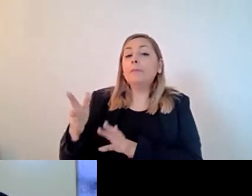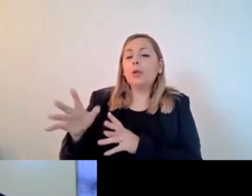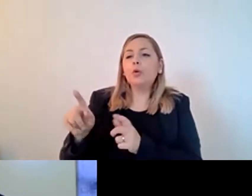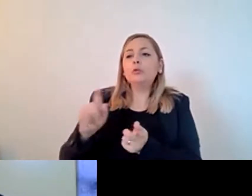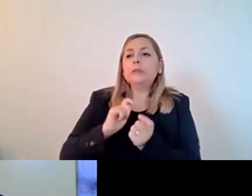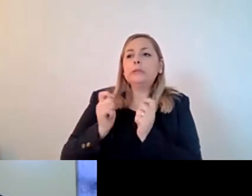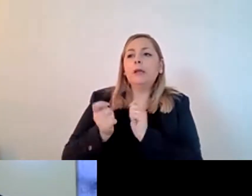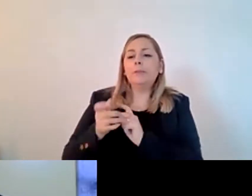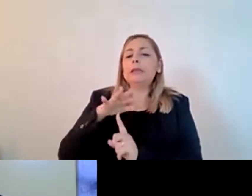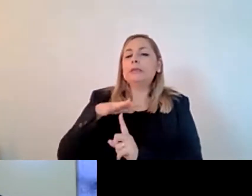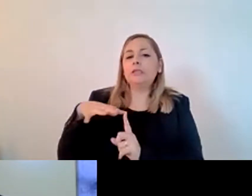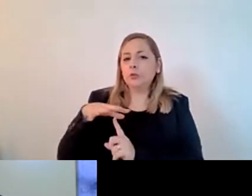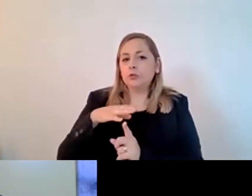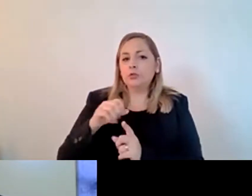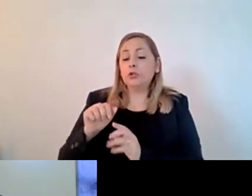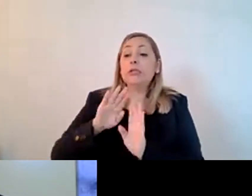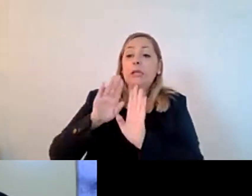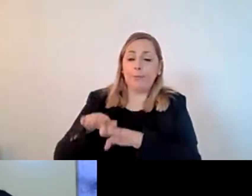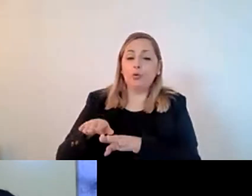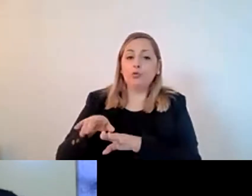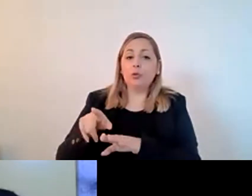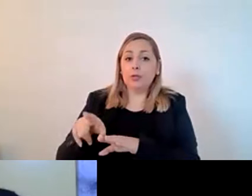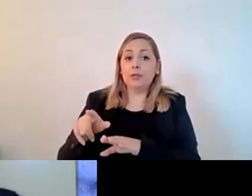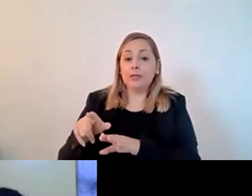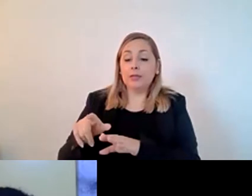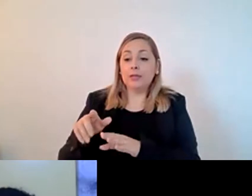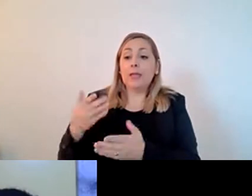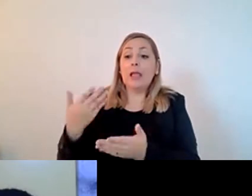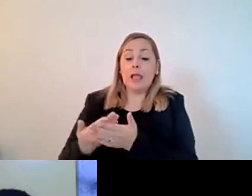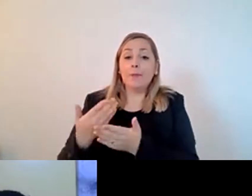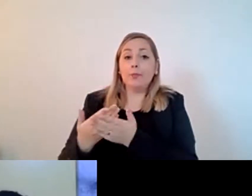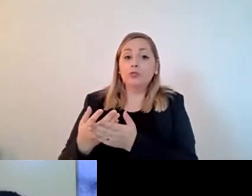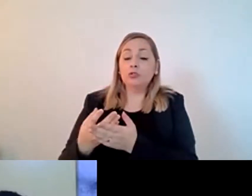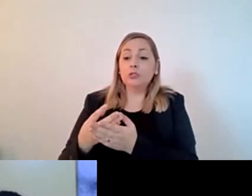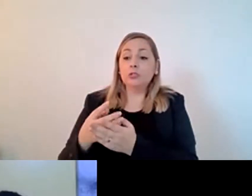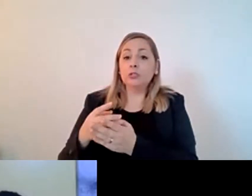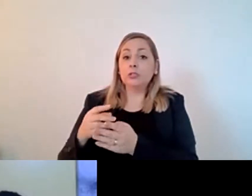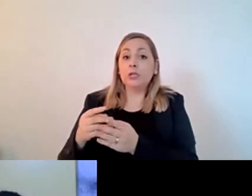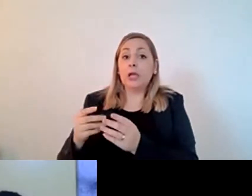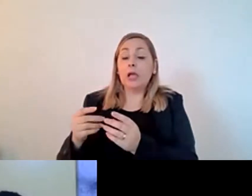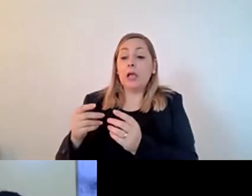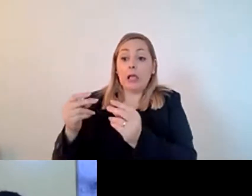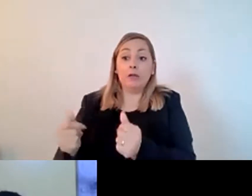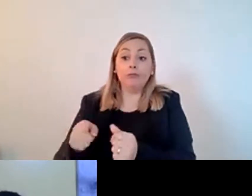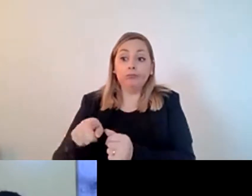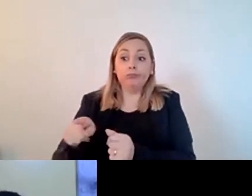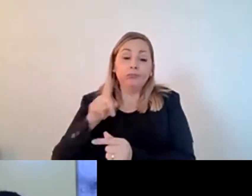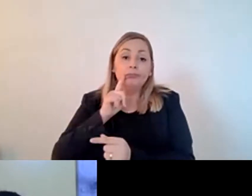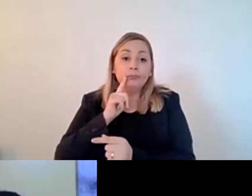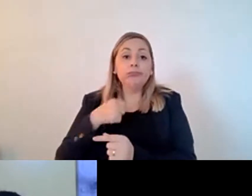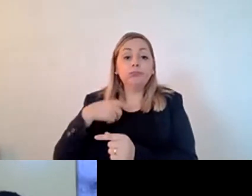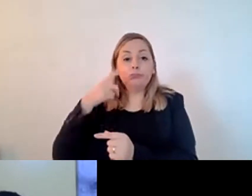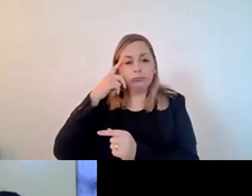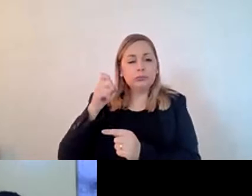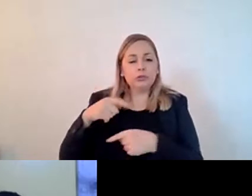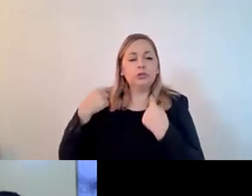adecuarte a la situación y apoyarlo y sacarle el mejor provecho a los recursos que él tenía. Entonces yo creo que también uno